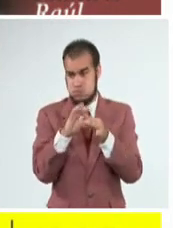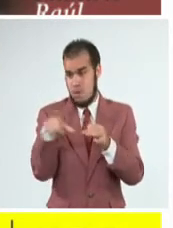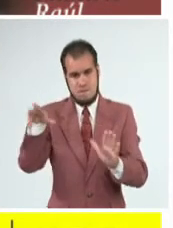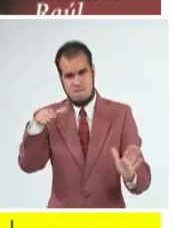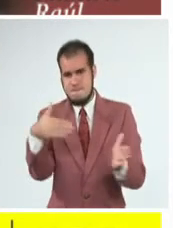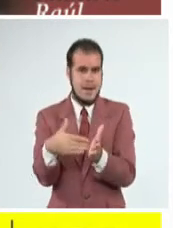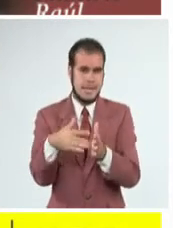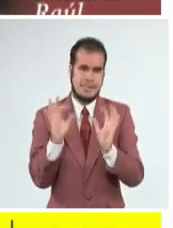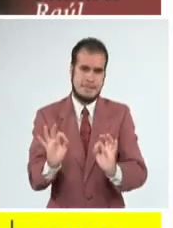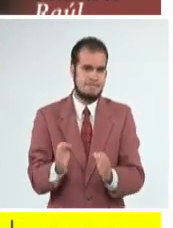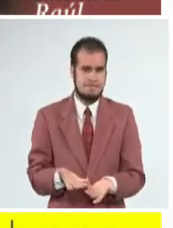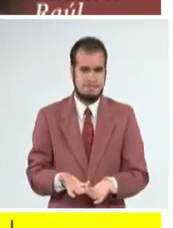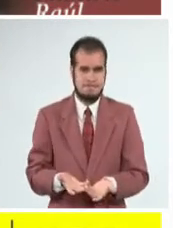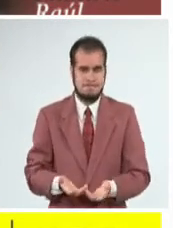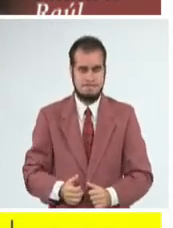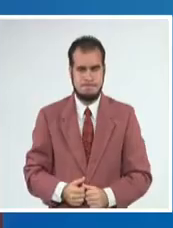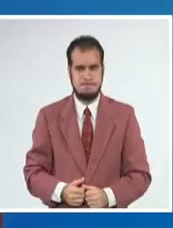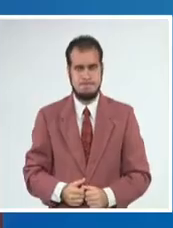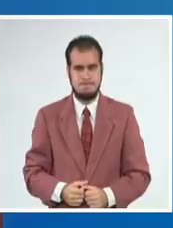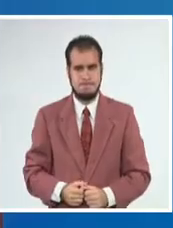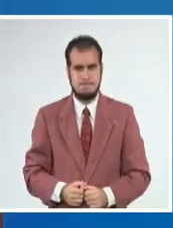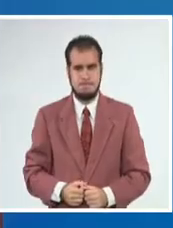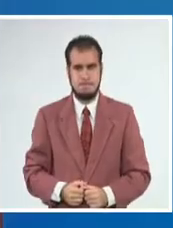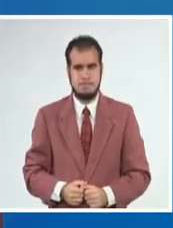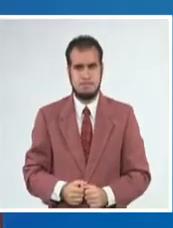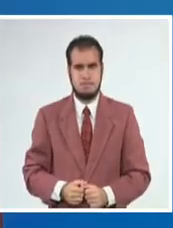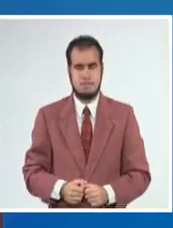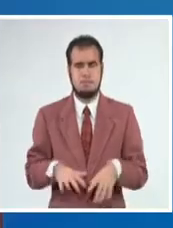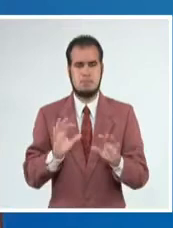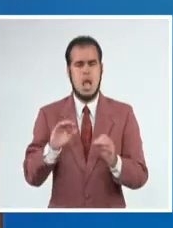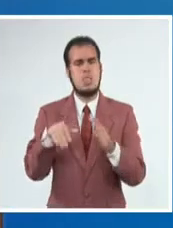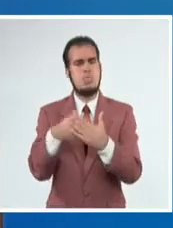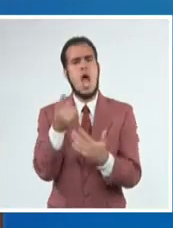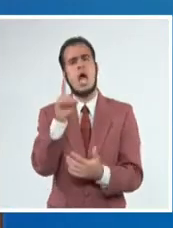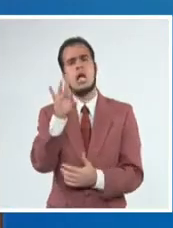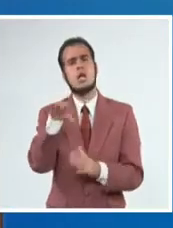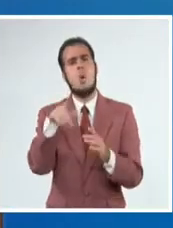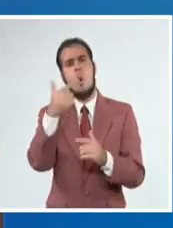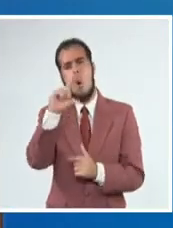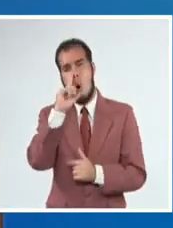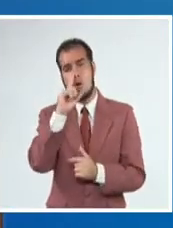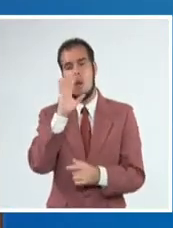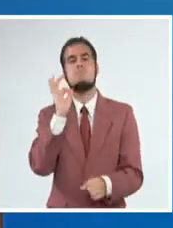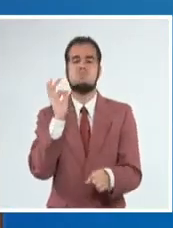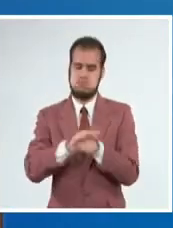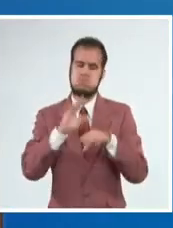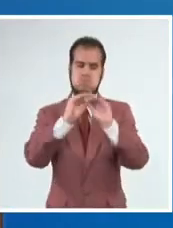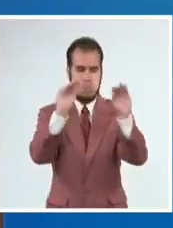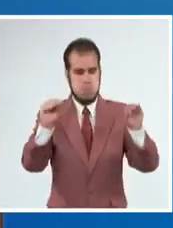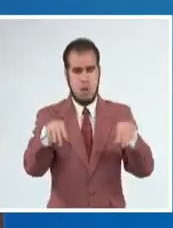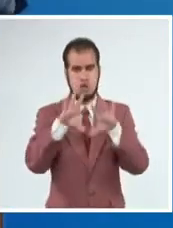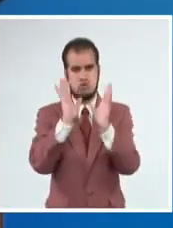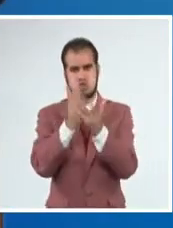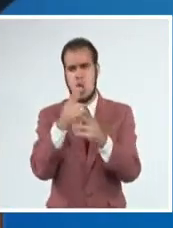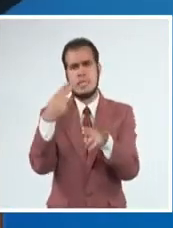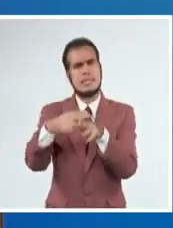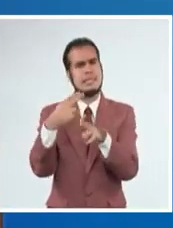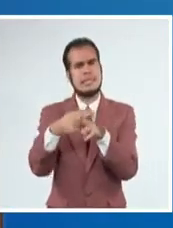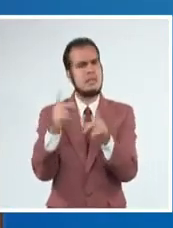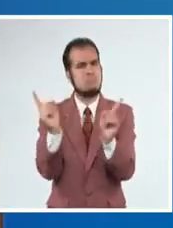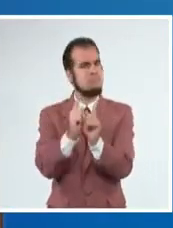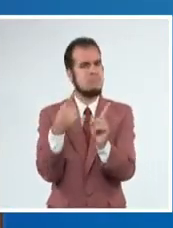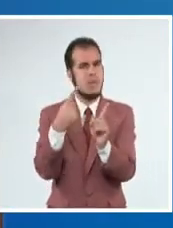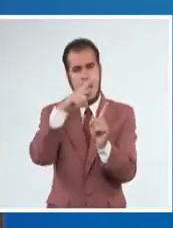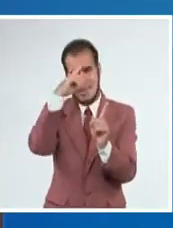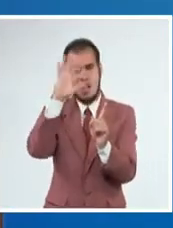Casa Blanca. El 15 de junio se lanzó la convocatoria SOS Cuba en Nueva